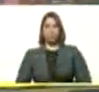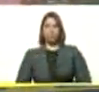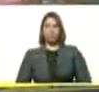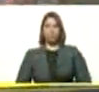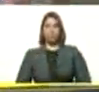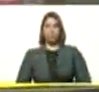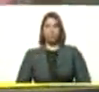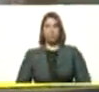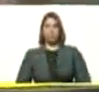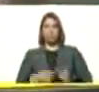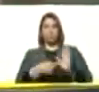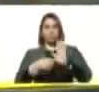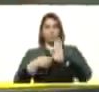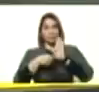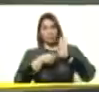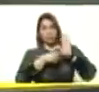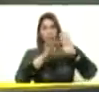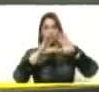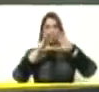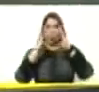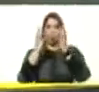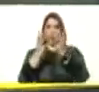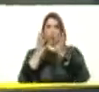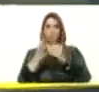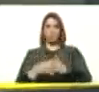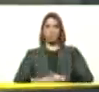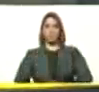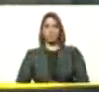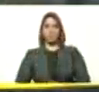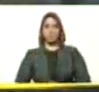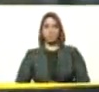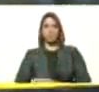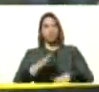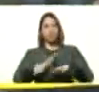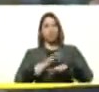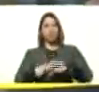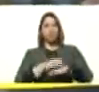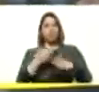le demostrará al mundo por qué